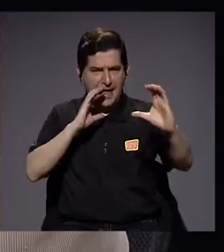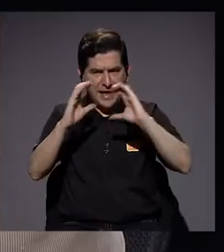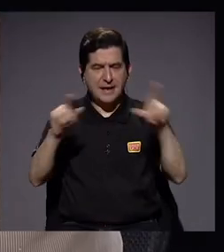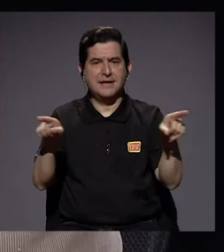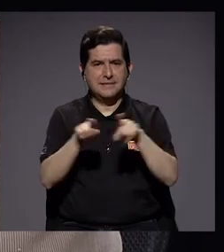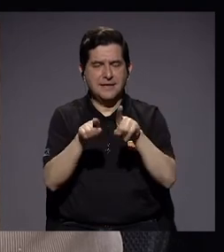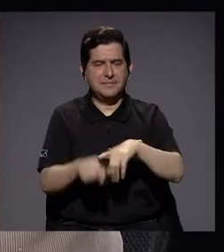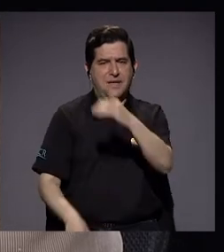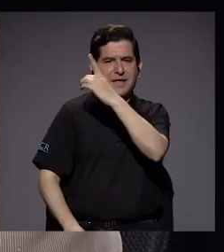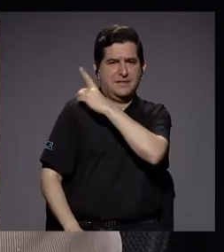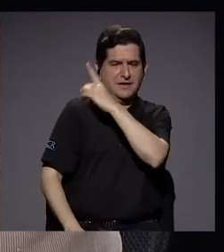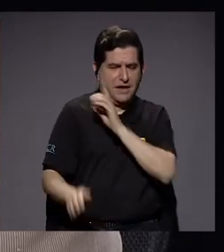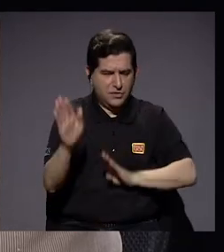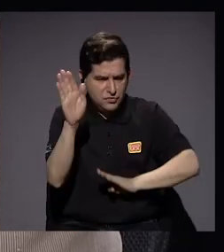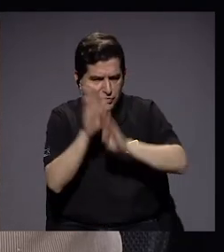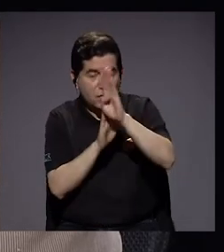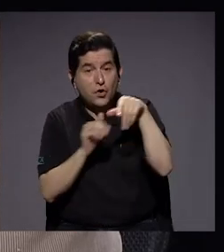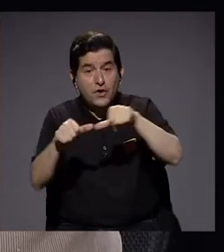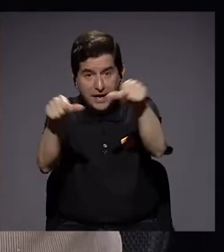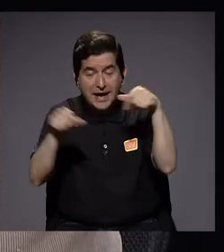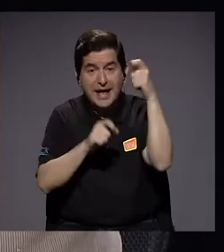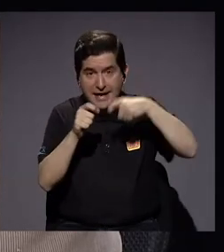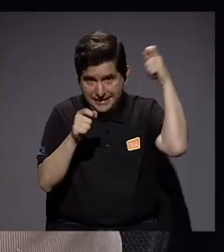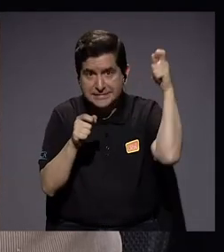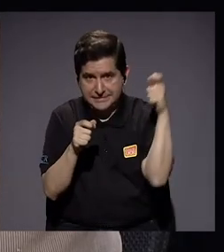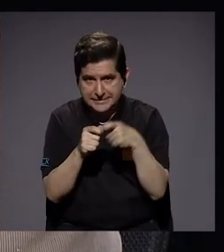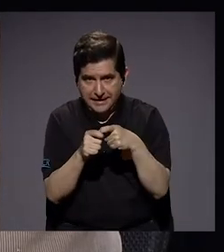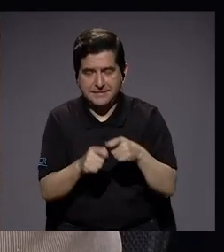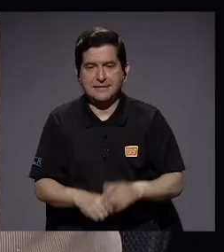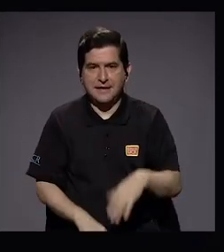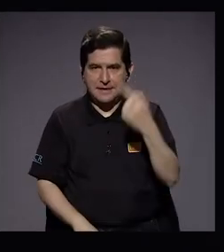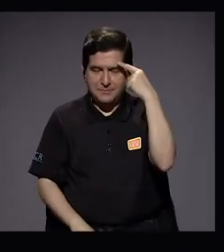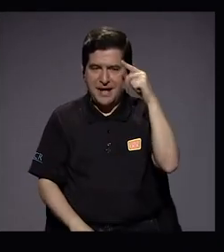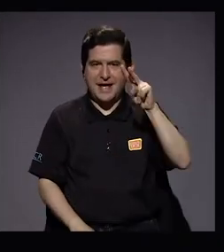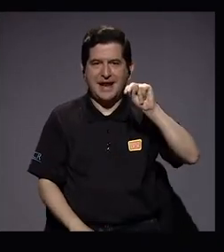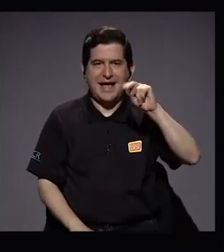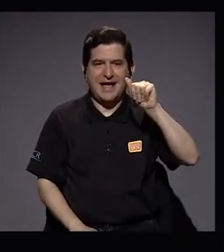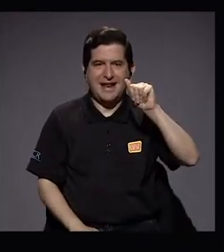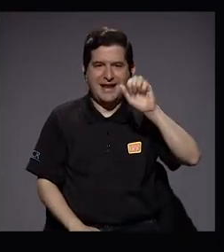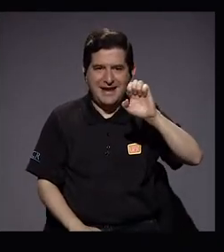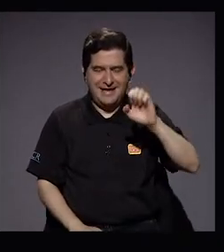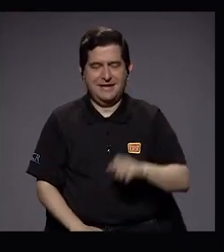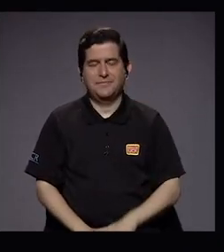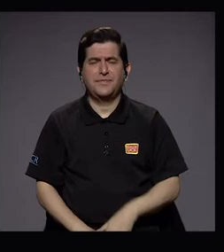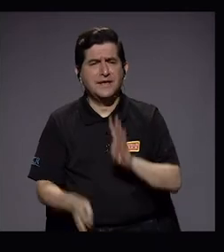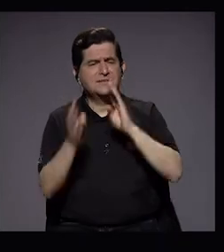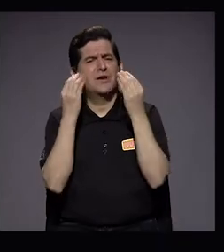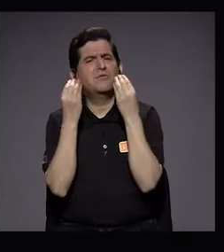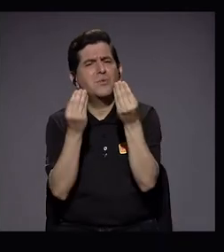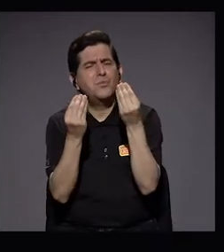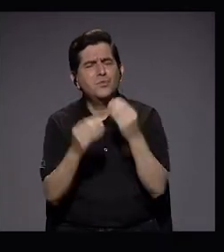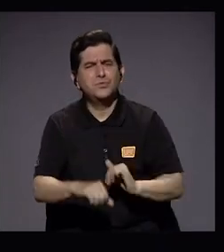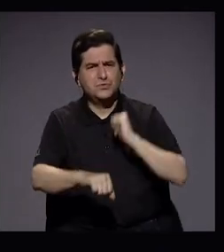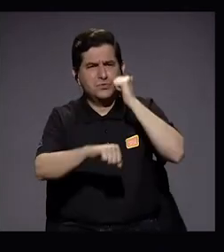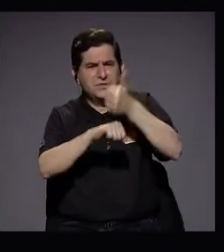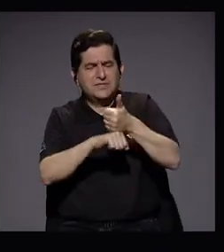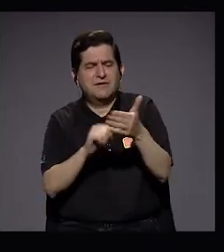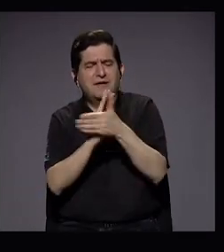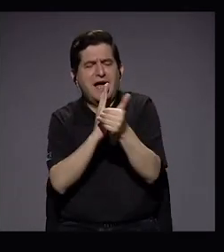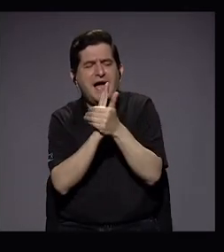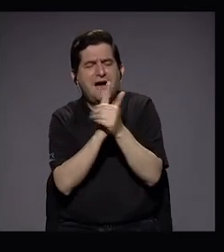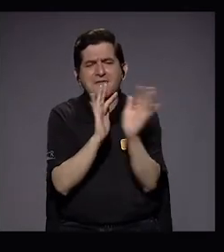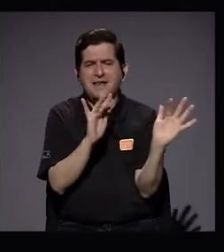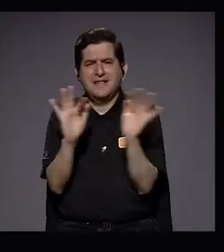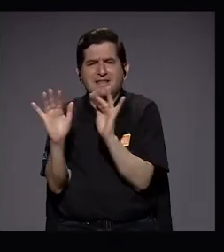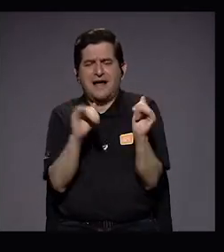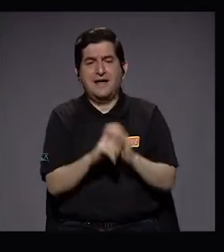telecomunicaciones y además como un director de desarrollo en esa área específico para NAE. Don Edwin, se habla mucho de la creación del